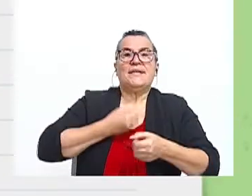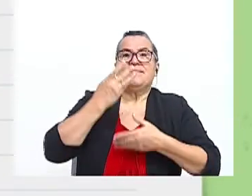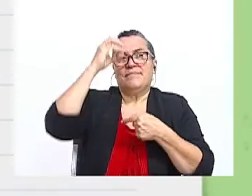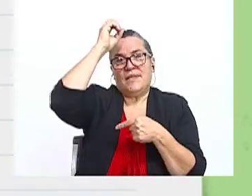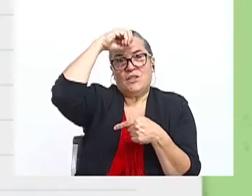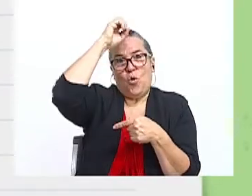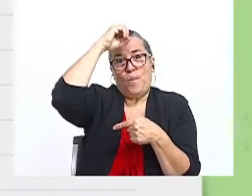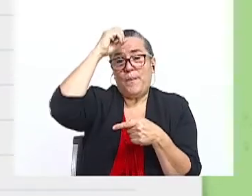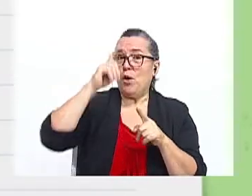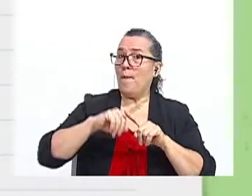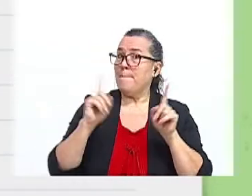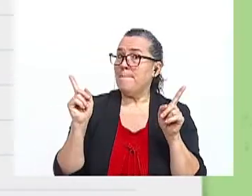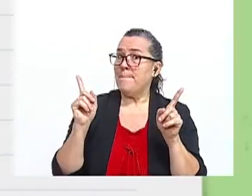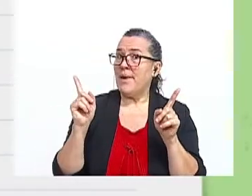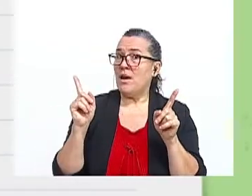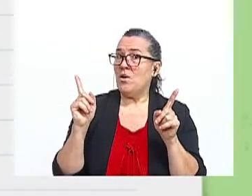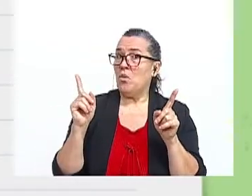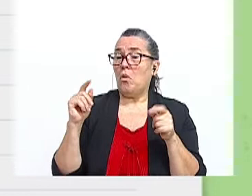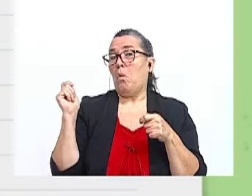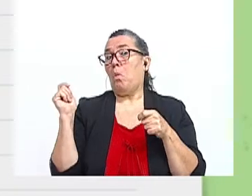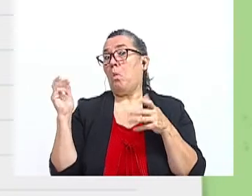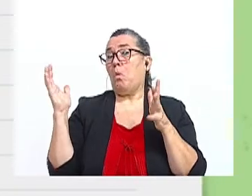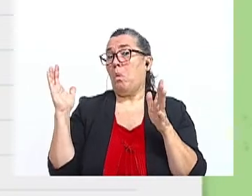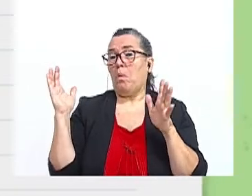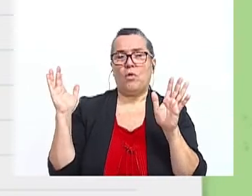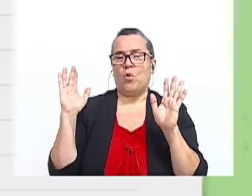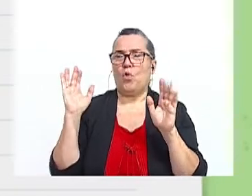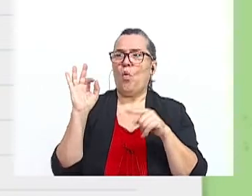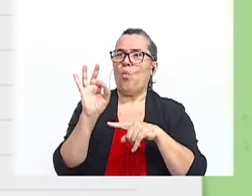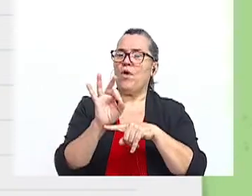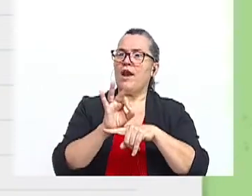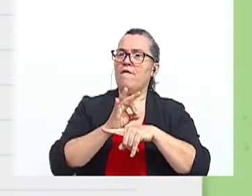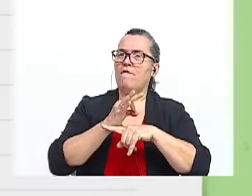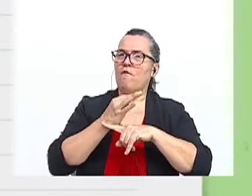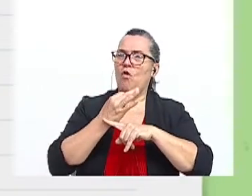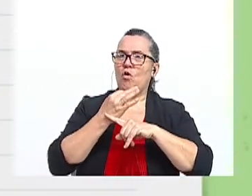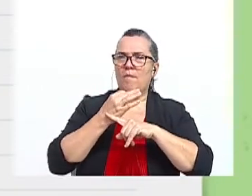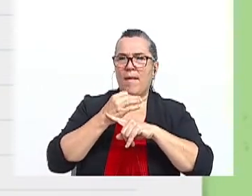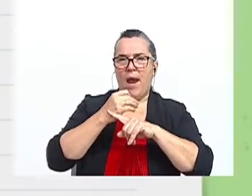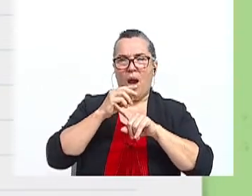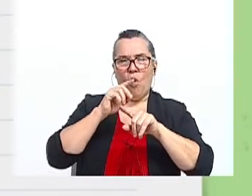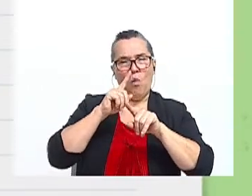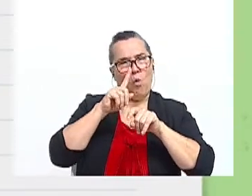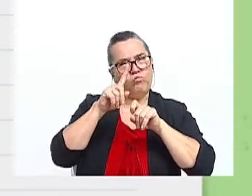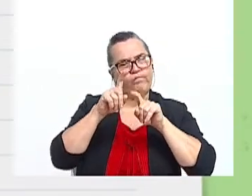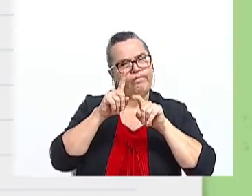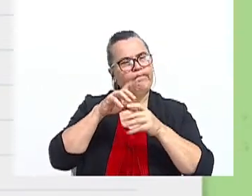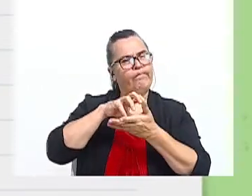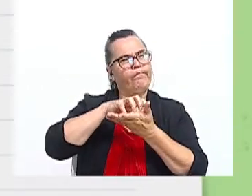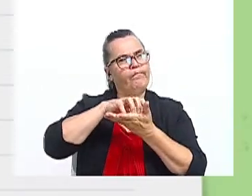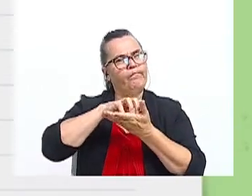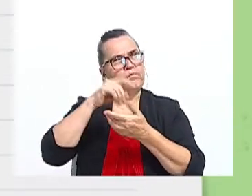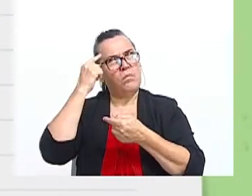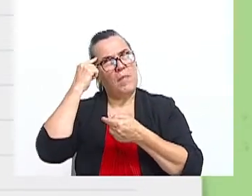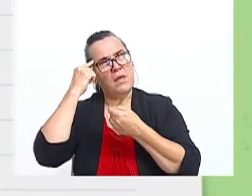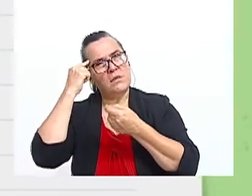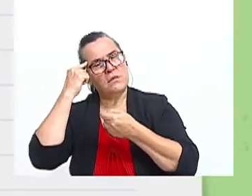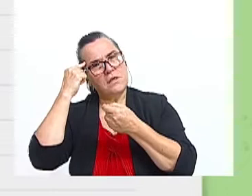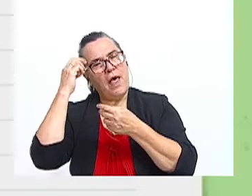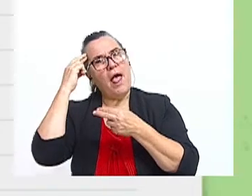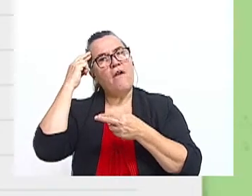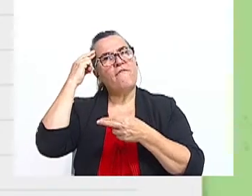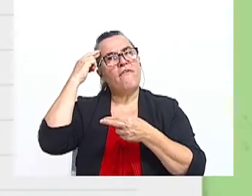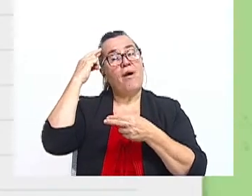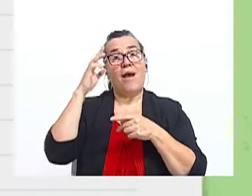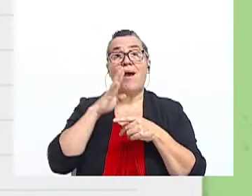opinión, pero no al azar, sino de una manera crítica, pensada, razonada. Recuerdan que